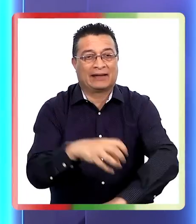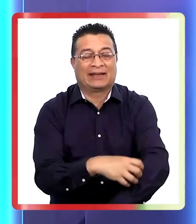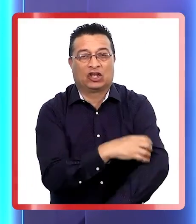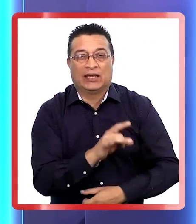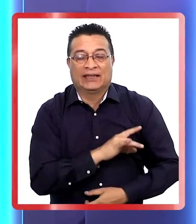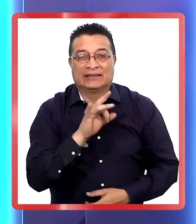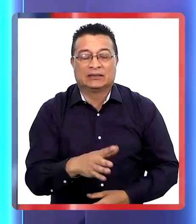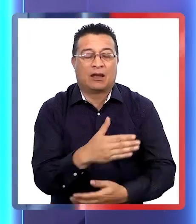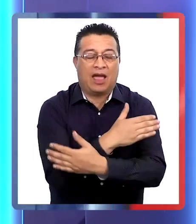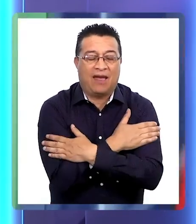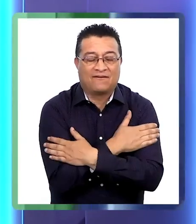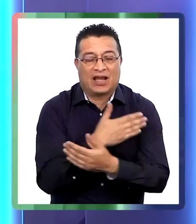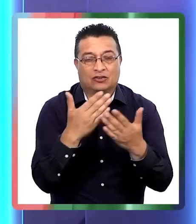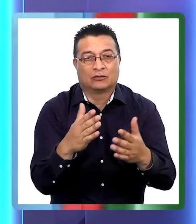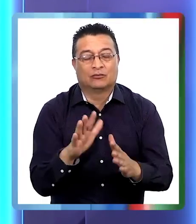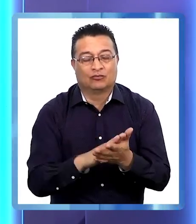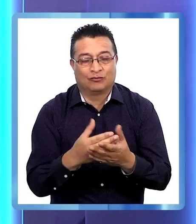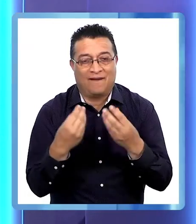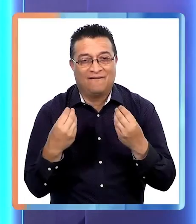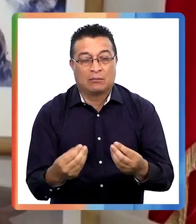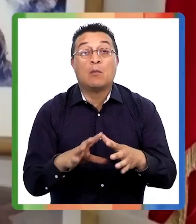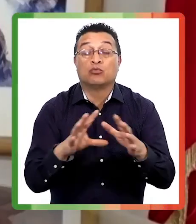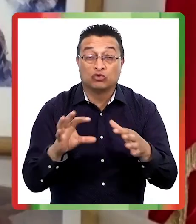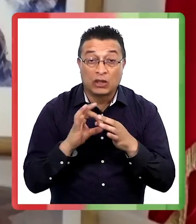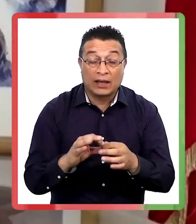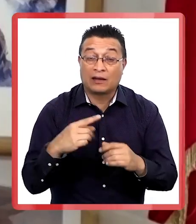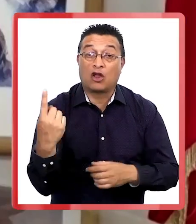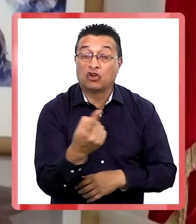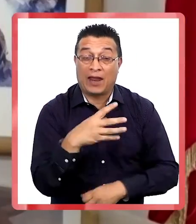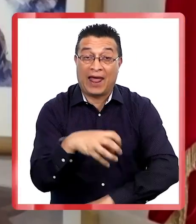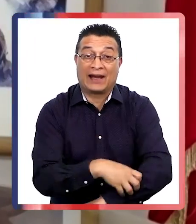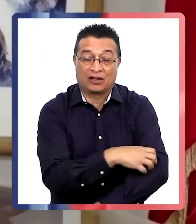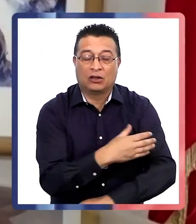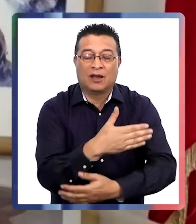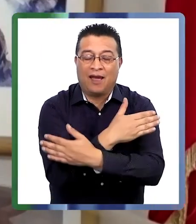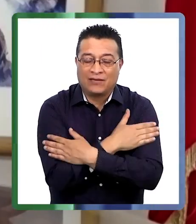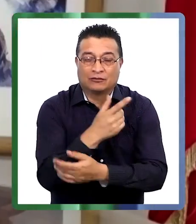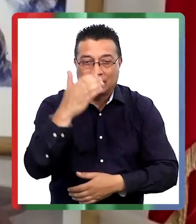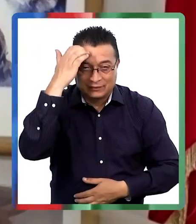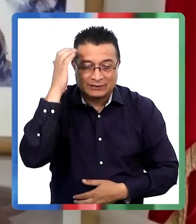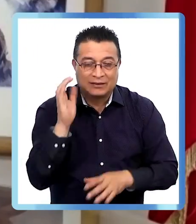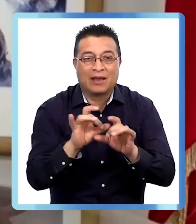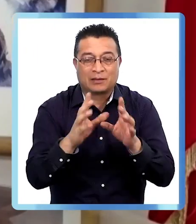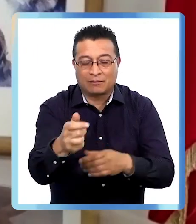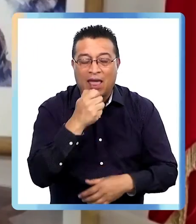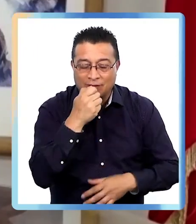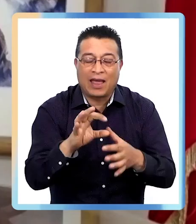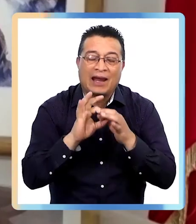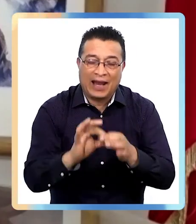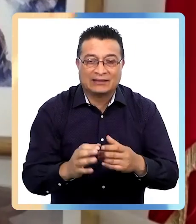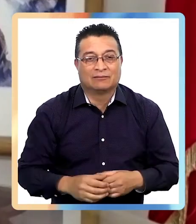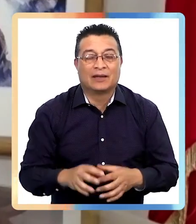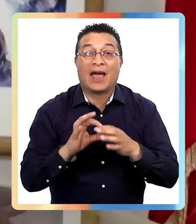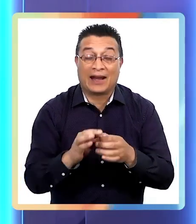con las regiones de Chile y le mandamos un abrazo grande. Que esté muy bien, ministro. Muchas gracias a todas las regiones, un abrazo también cordial y a usted, Carles, en particular por su entrevista.